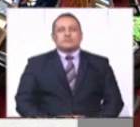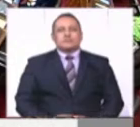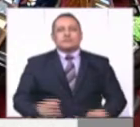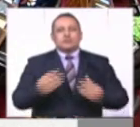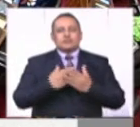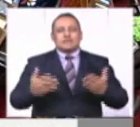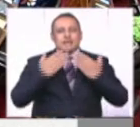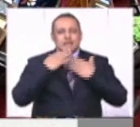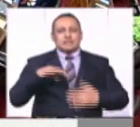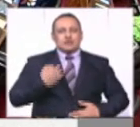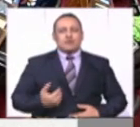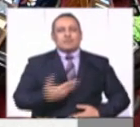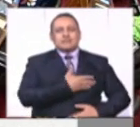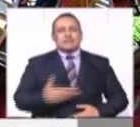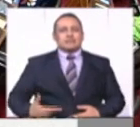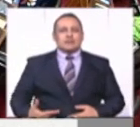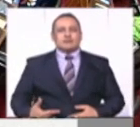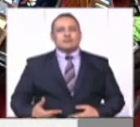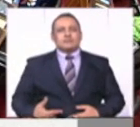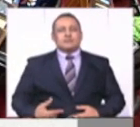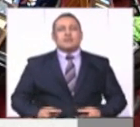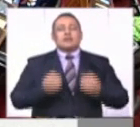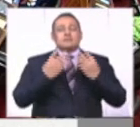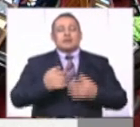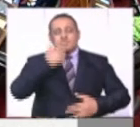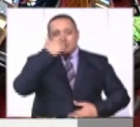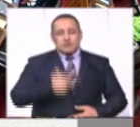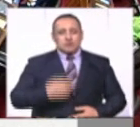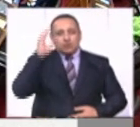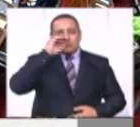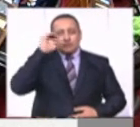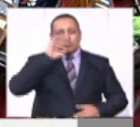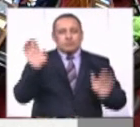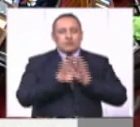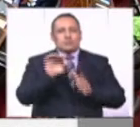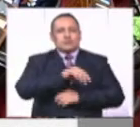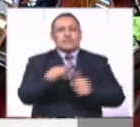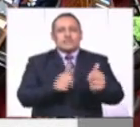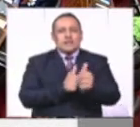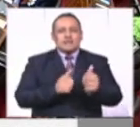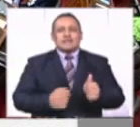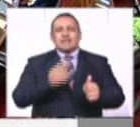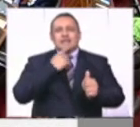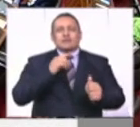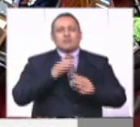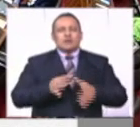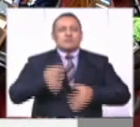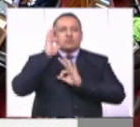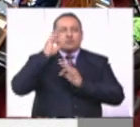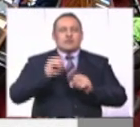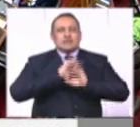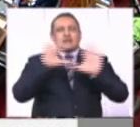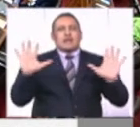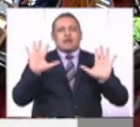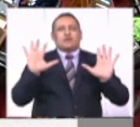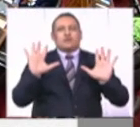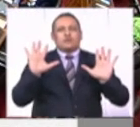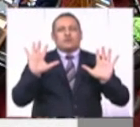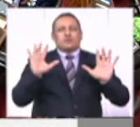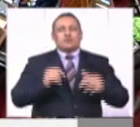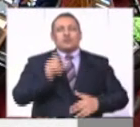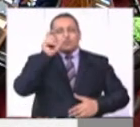Gracias señor presidente Bueno mi concepto acá trasfondo es que el mensaje es claro no un